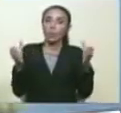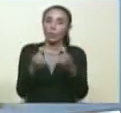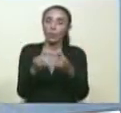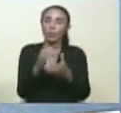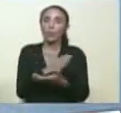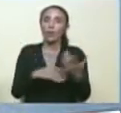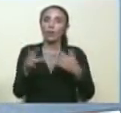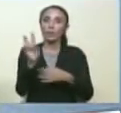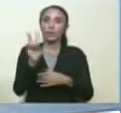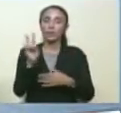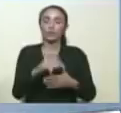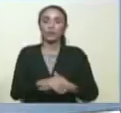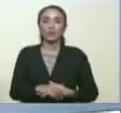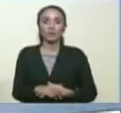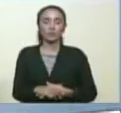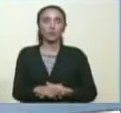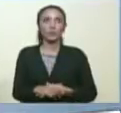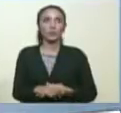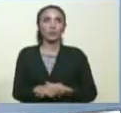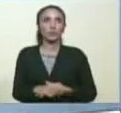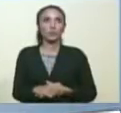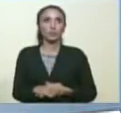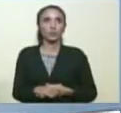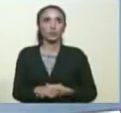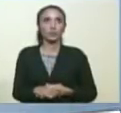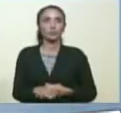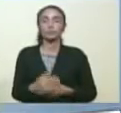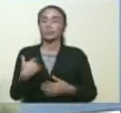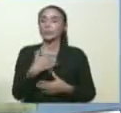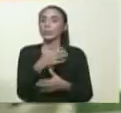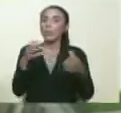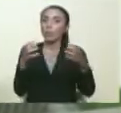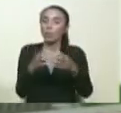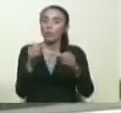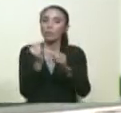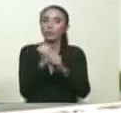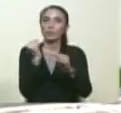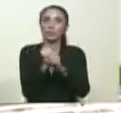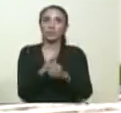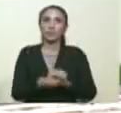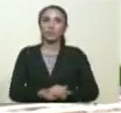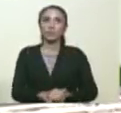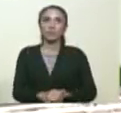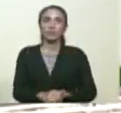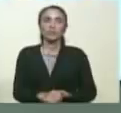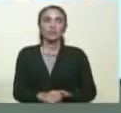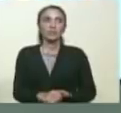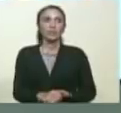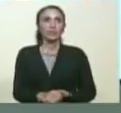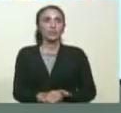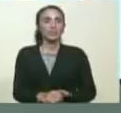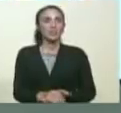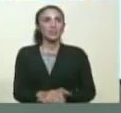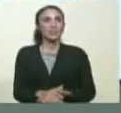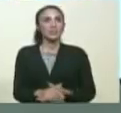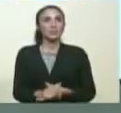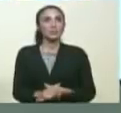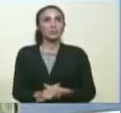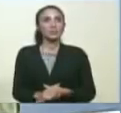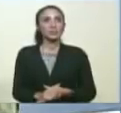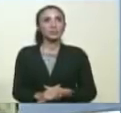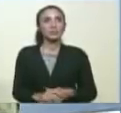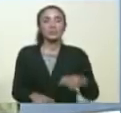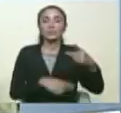Venezuela buena, la Venezuela de verdad. Ese es el equipo mío, ese es el equipo nuestro. Ahora, segunda